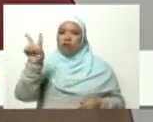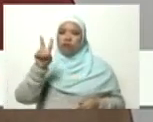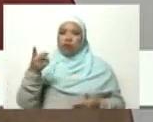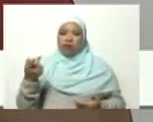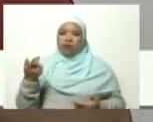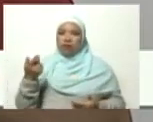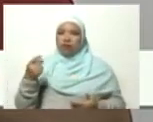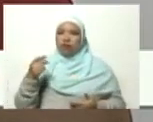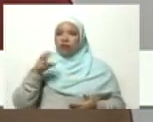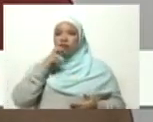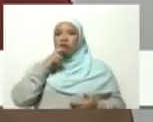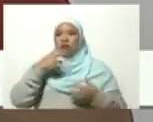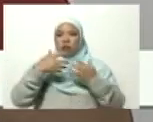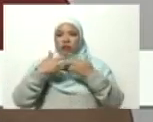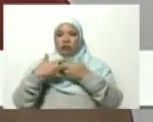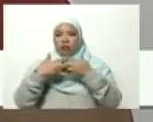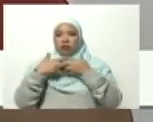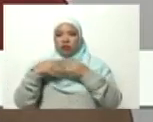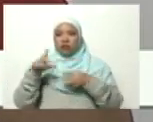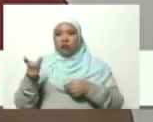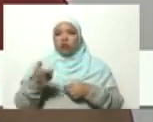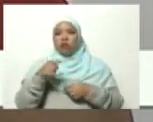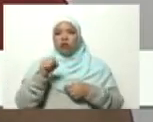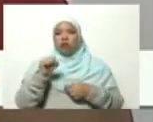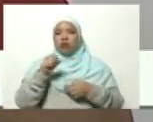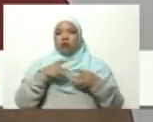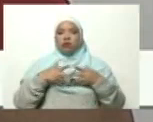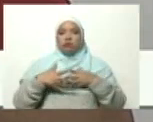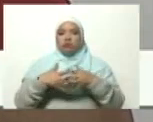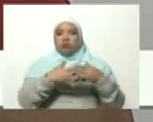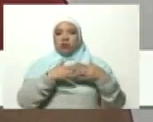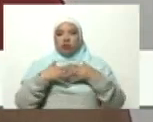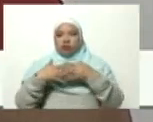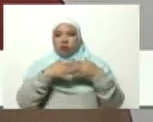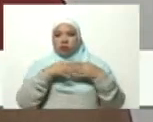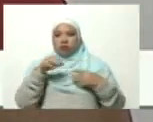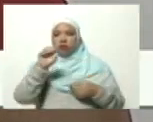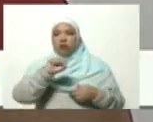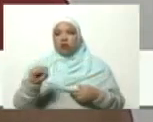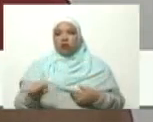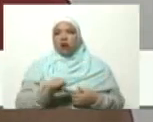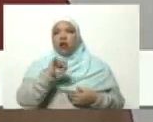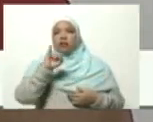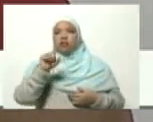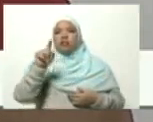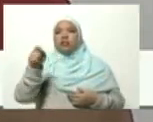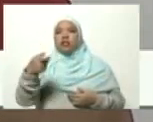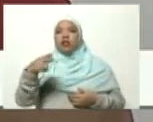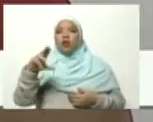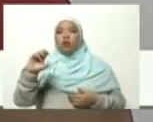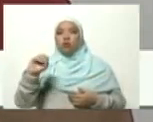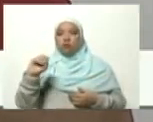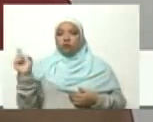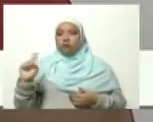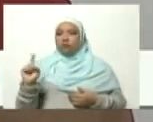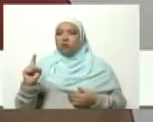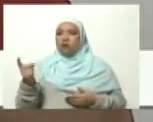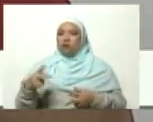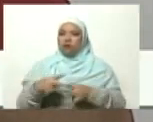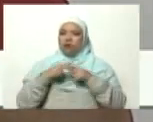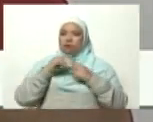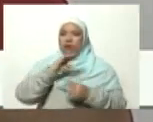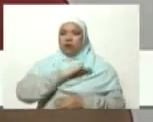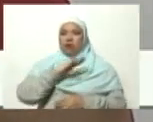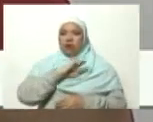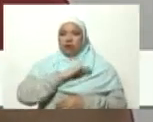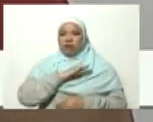Se robaron 5 en Estados Unidos. Eso no es de Estados Unidos, ni es de los amigos de Trump o los amigos de Biden, ni de los amigos de